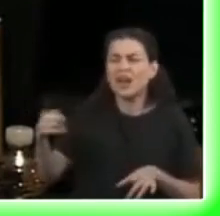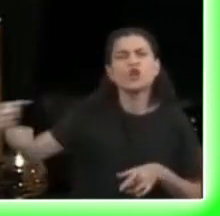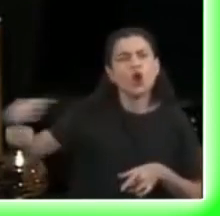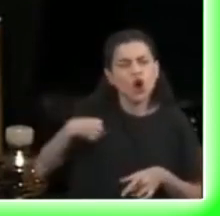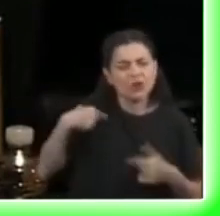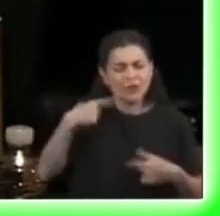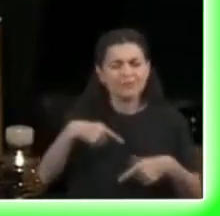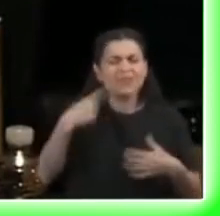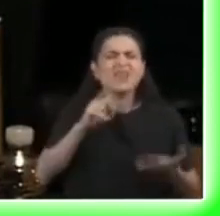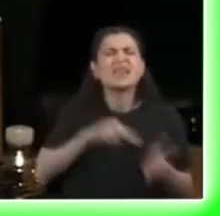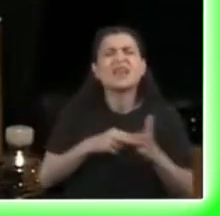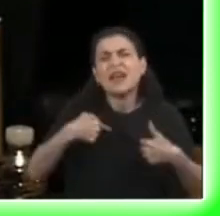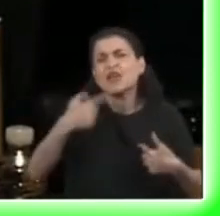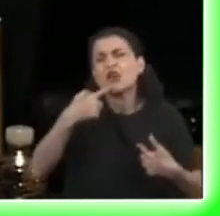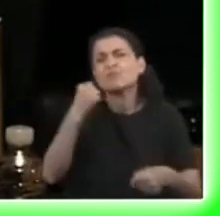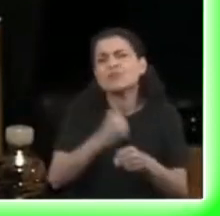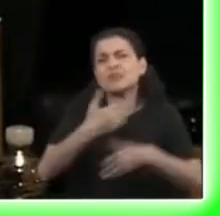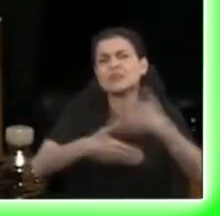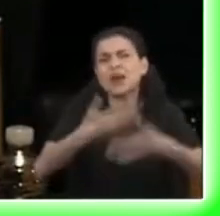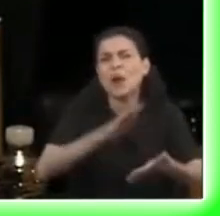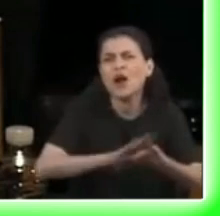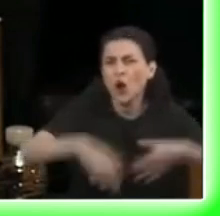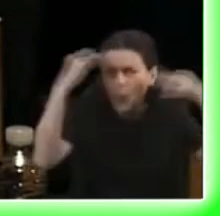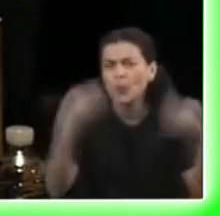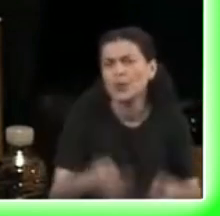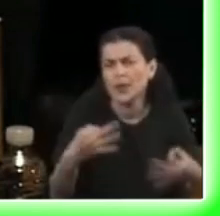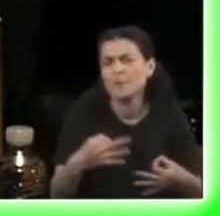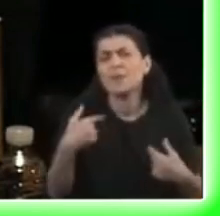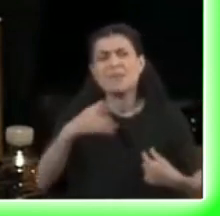En definitiva, mi mensaje al mundo libre es el que nosotros